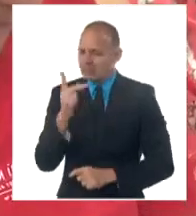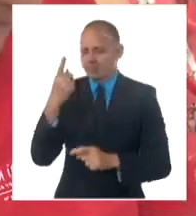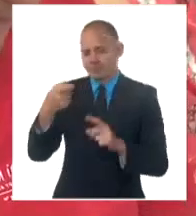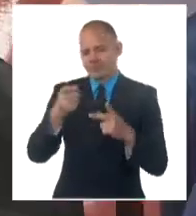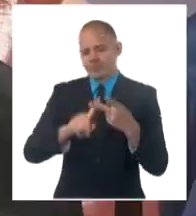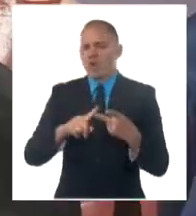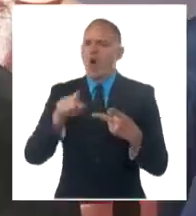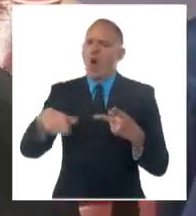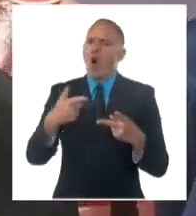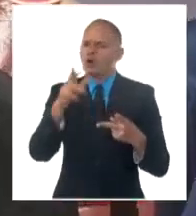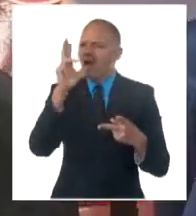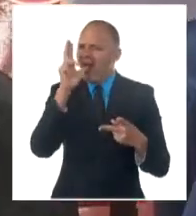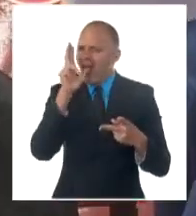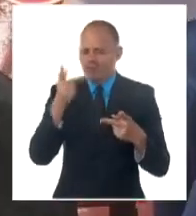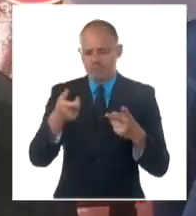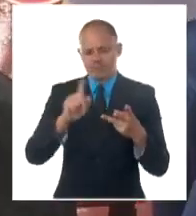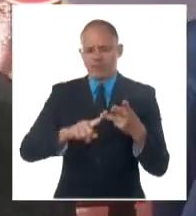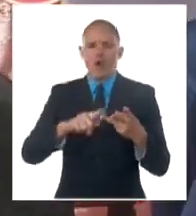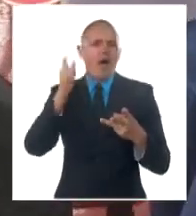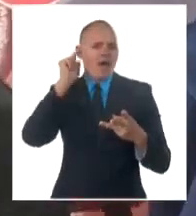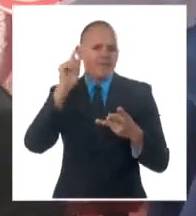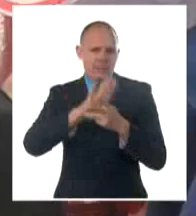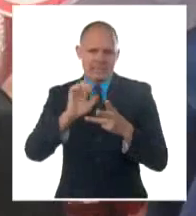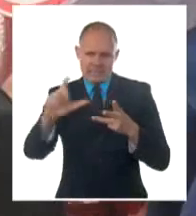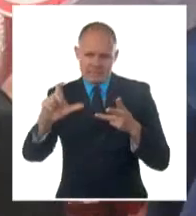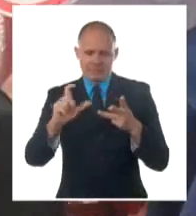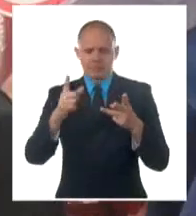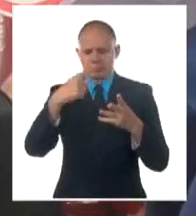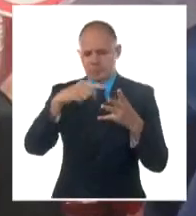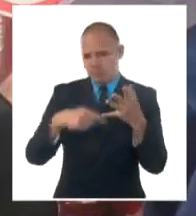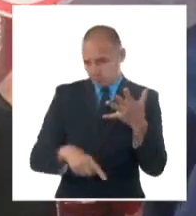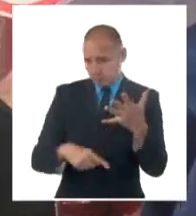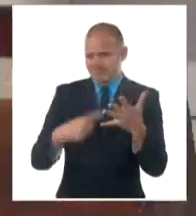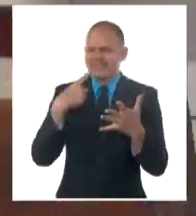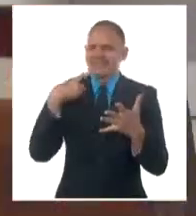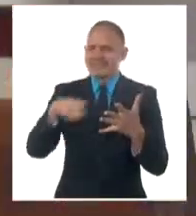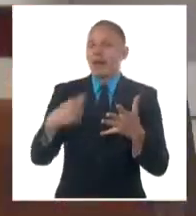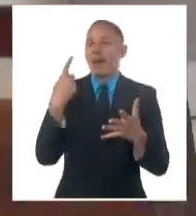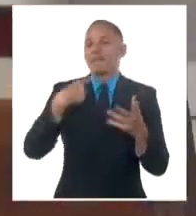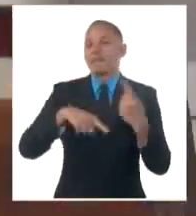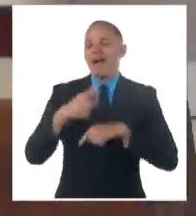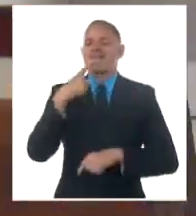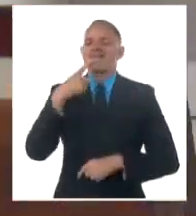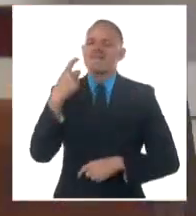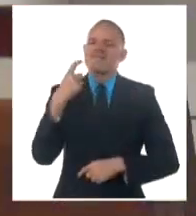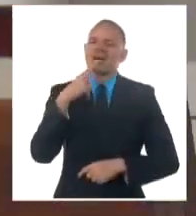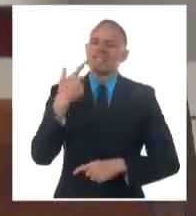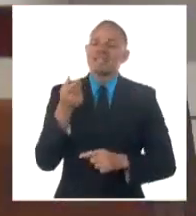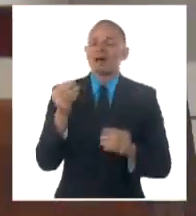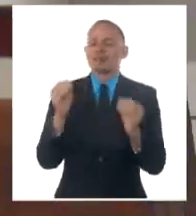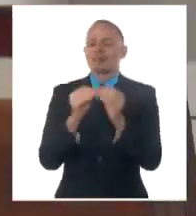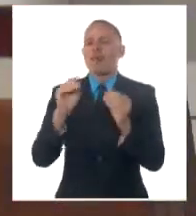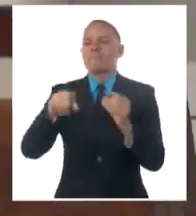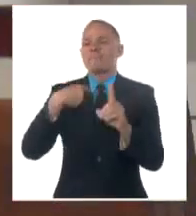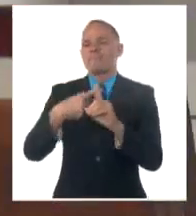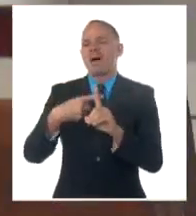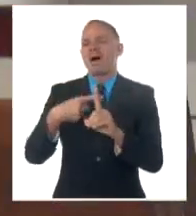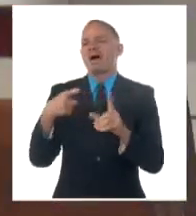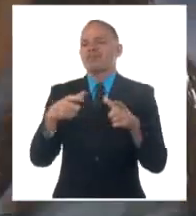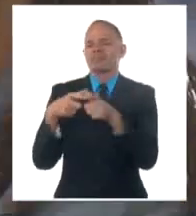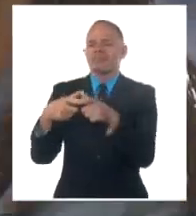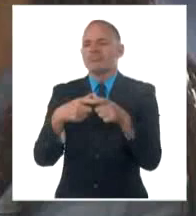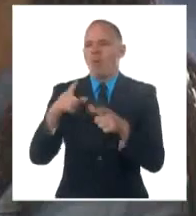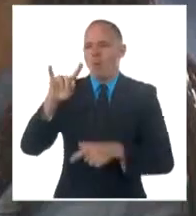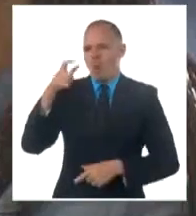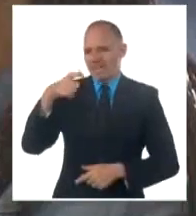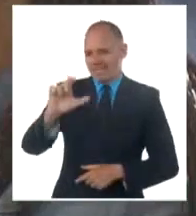de la Revolución, la Federación de Mujeres Cubanas y otras, así como el fortalecimiento del trabajo con la Unión de Jóvenes Comunistas, también fueron